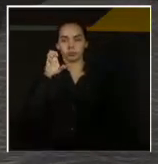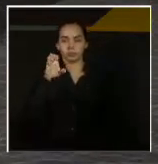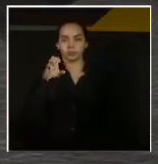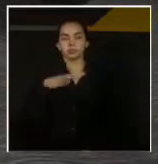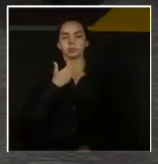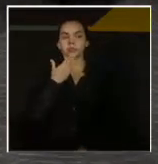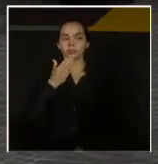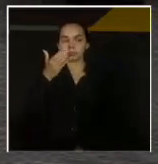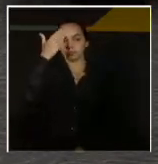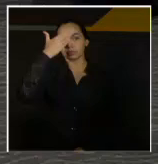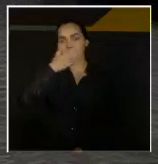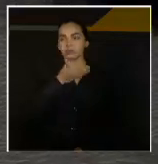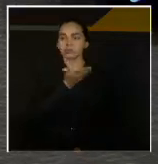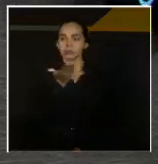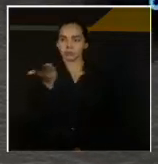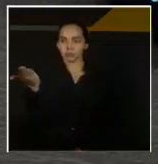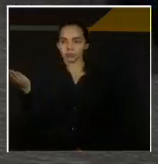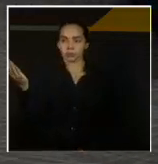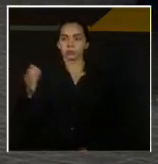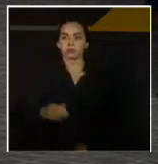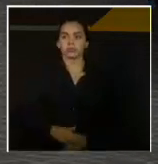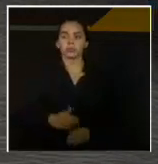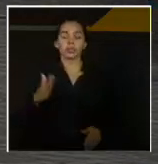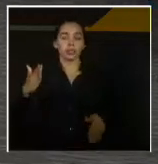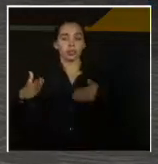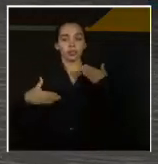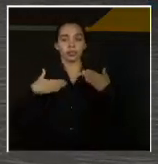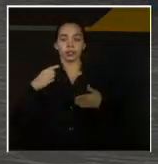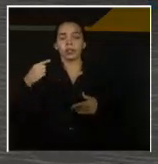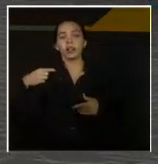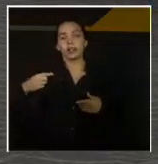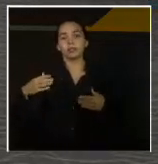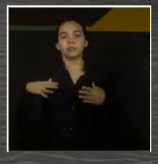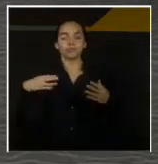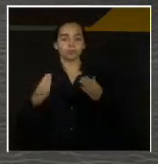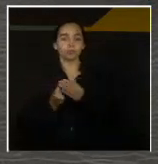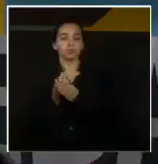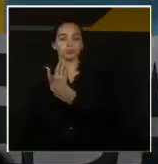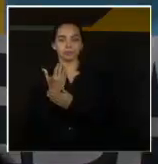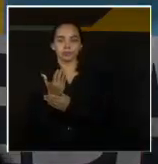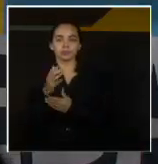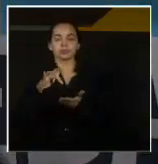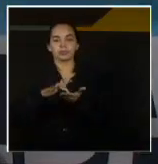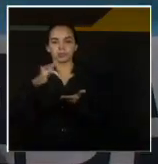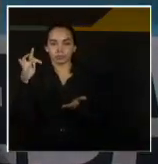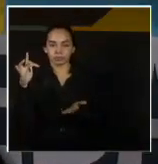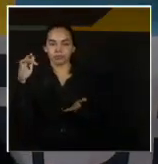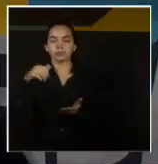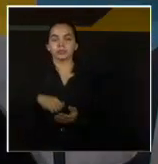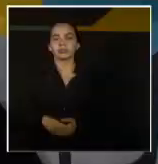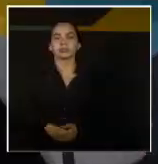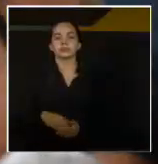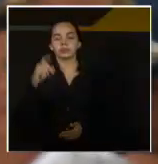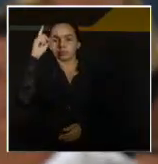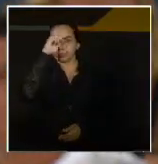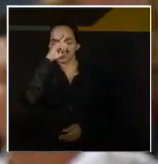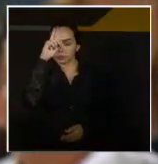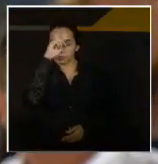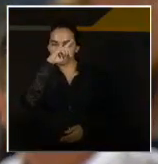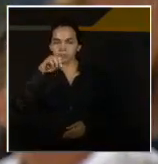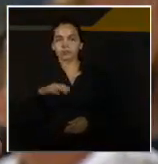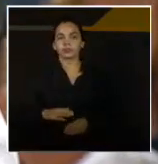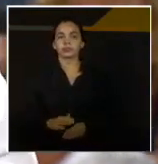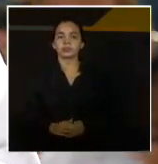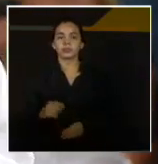Muy buenas noches, tengan todos ustedes. Celebro esta iniciativa definitivamente y agradezco mucho al Consejo Coordinador